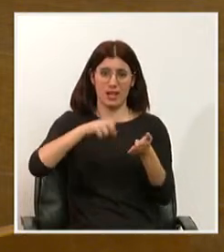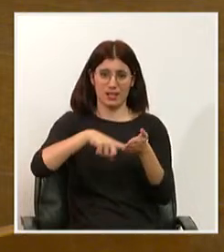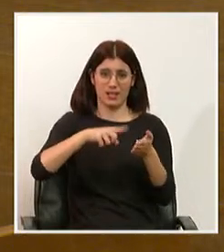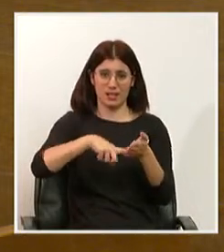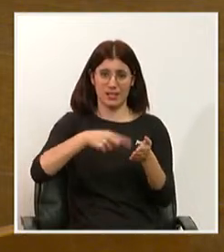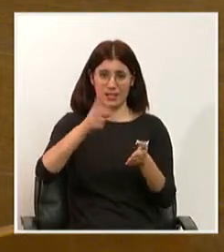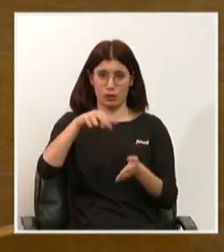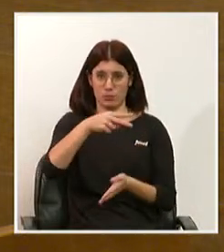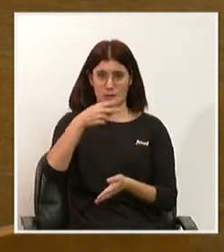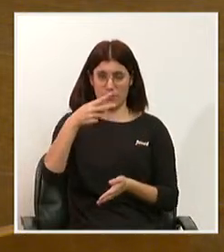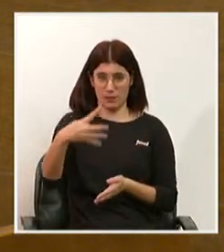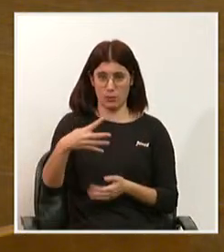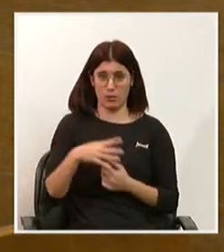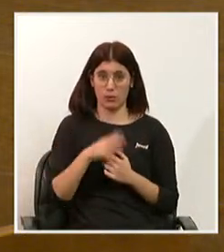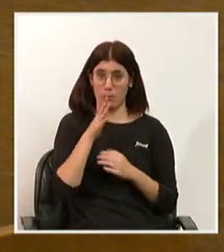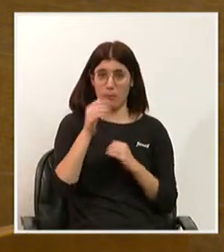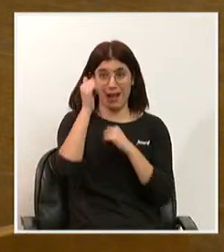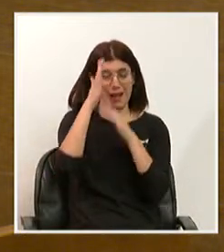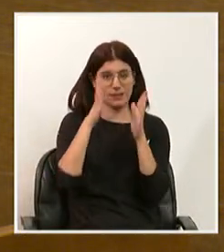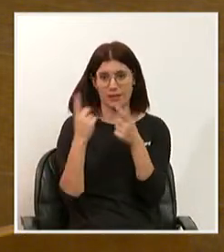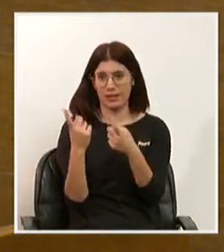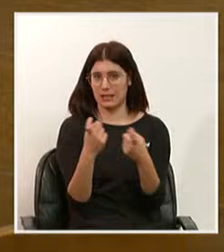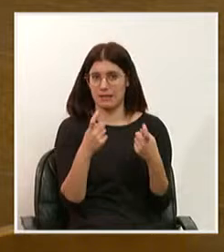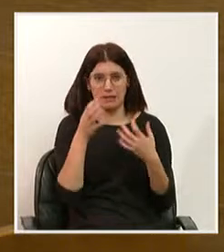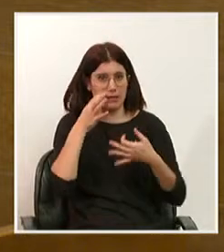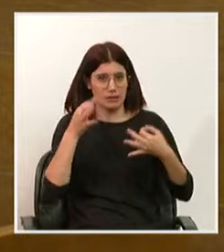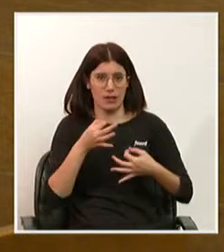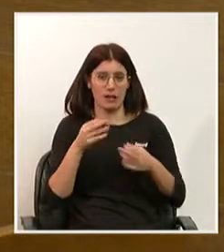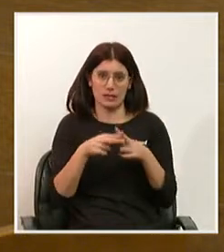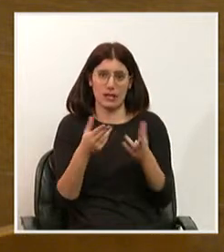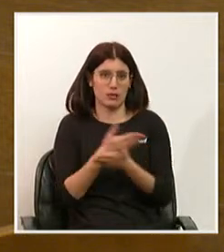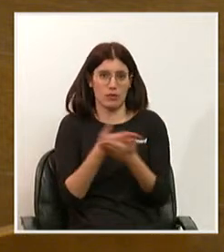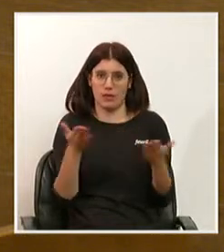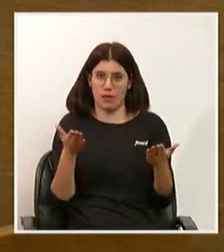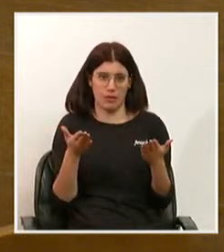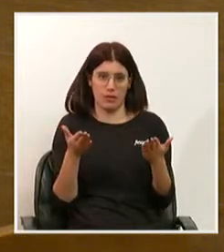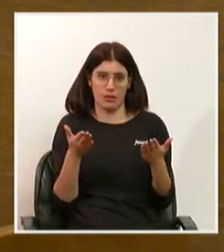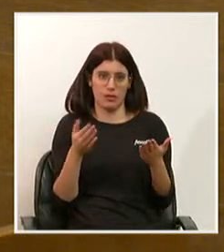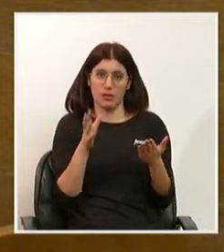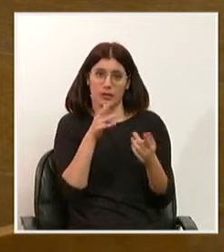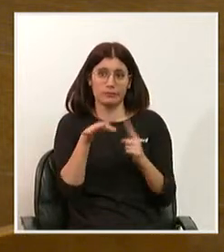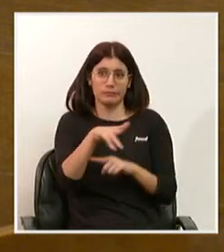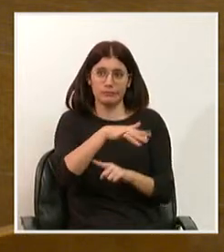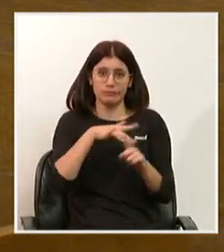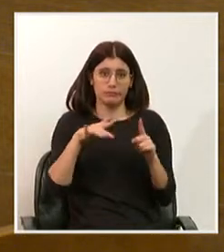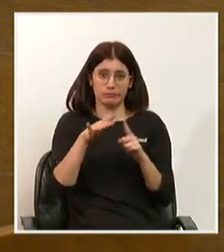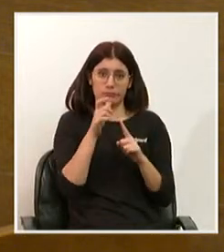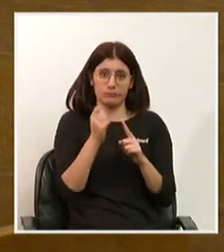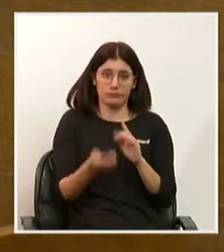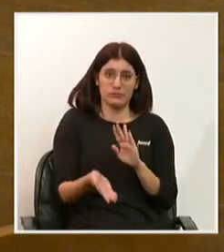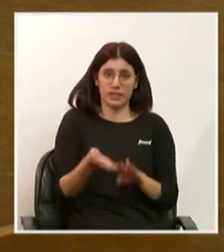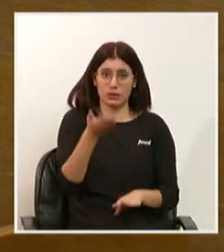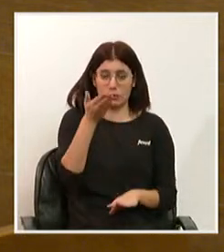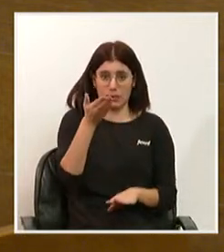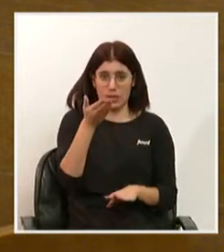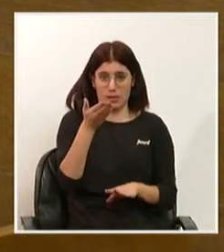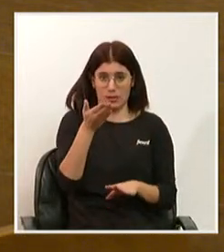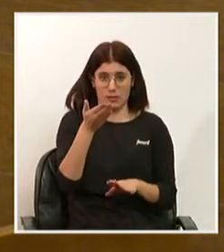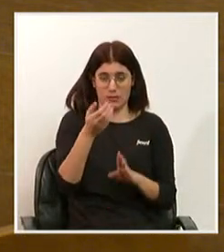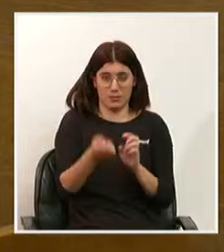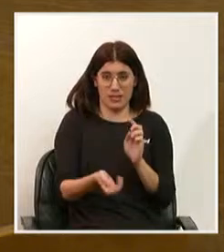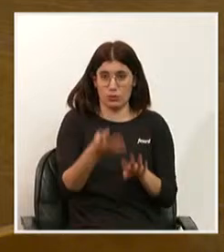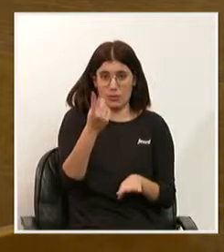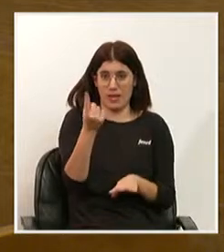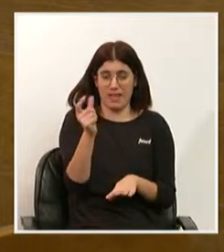2024 per necesitad real de la soci valenciana en un contex deada exponencial del PR del